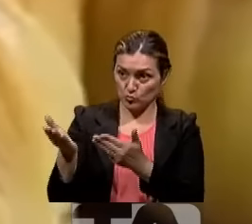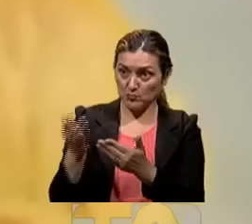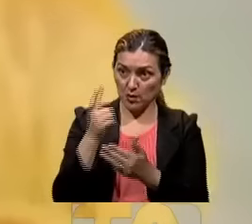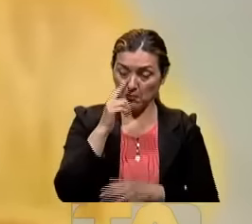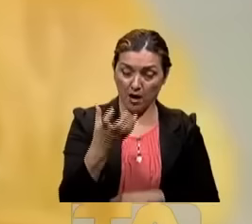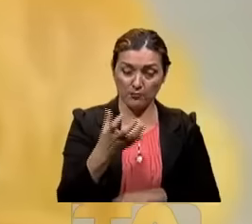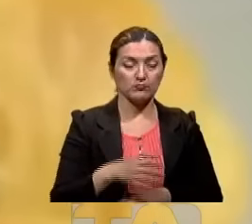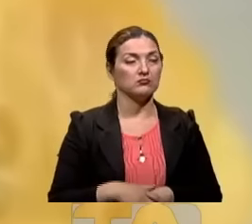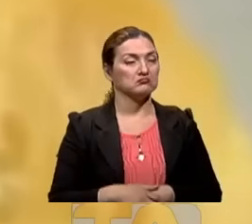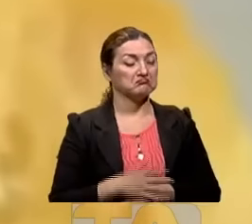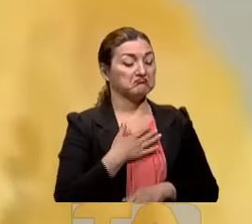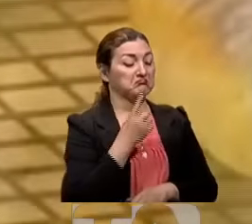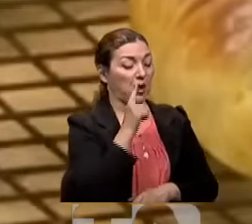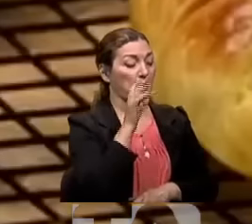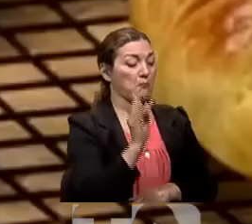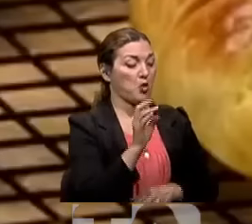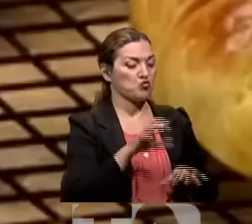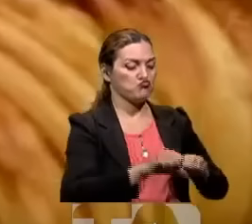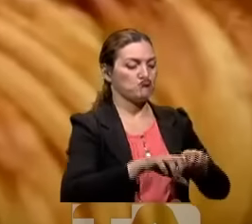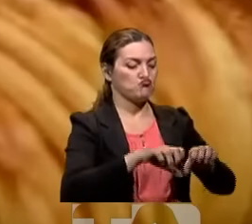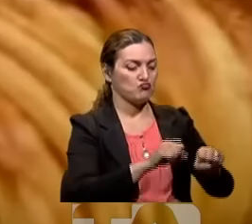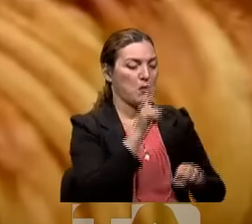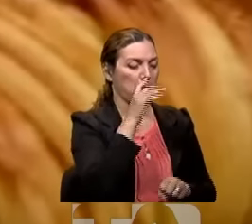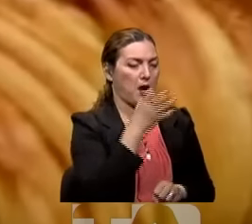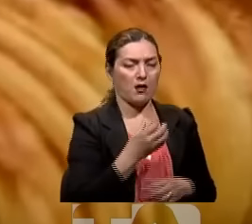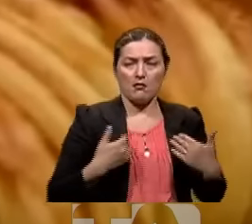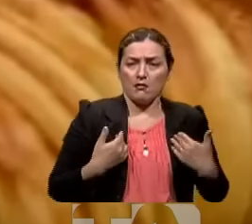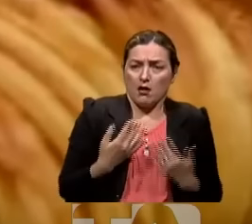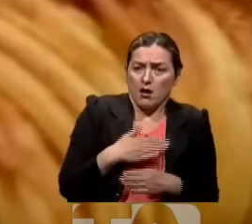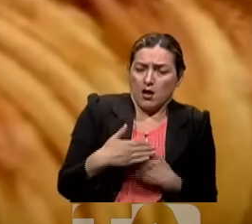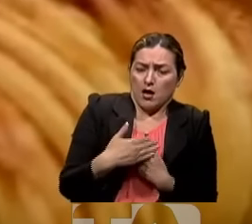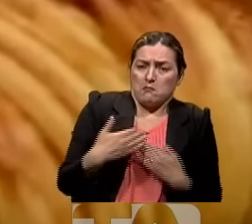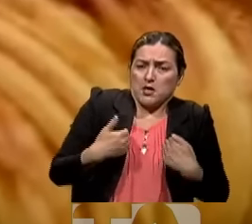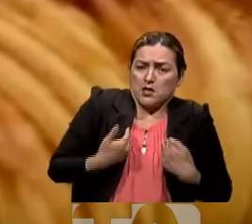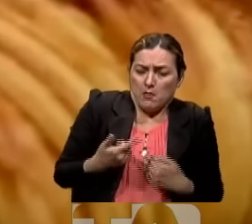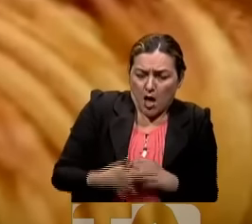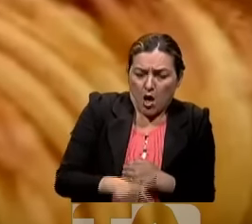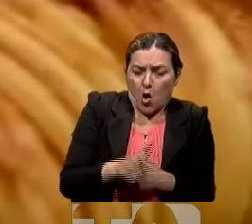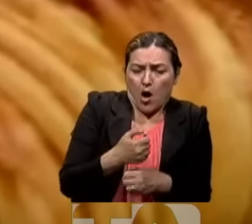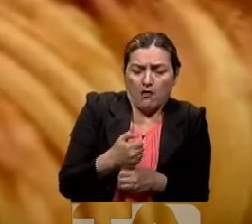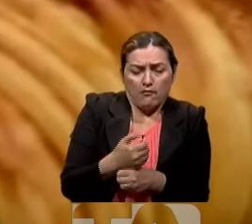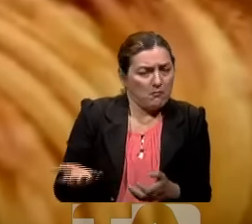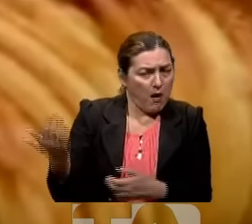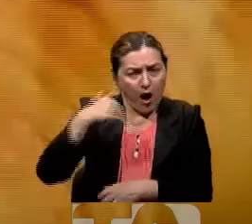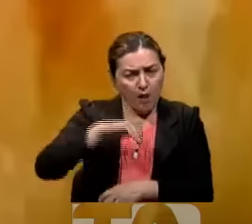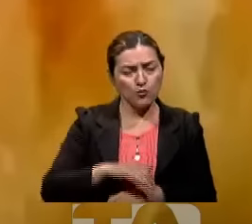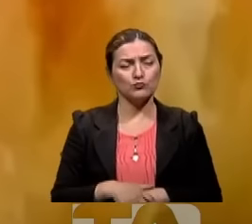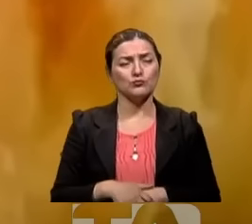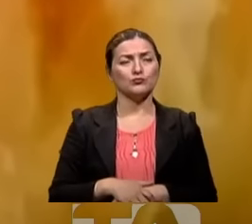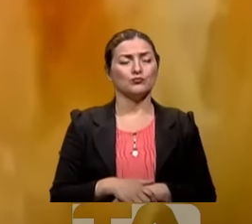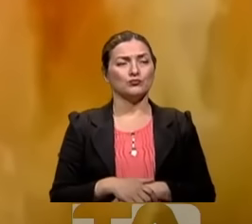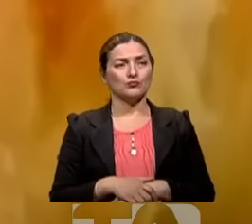pan. Espectacular. Bueno, ¿cuándo vamos al café? Café de Loja con pan de... De una, vamos. ¿Qué pan de